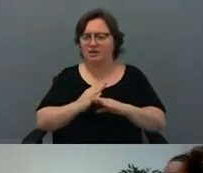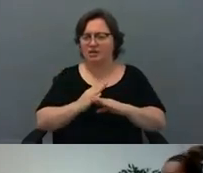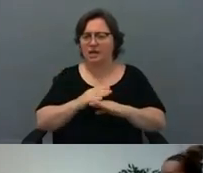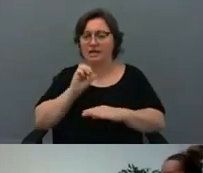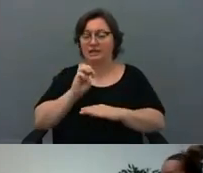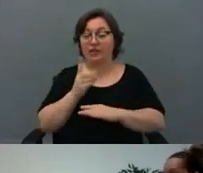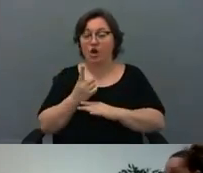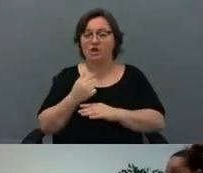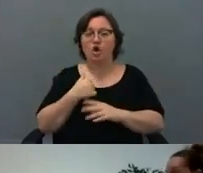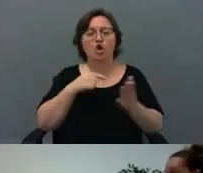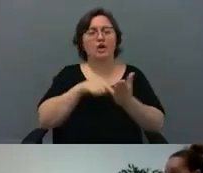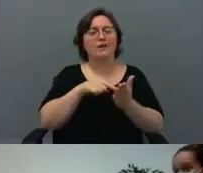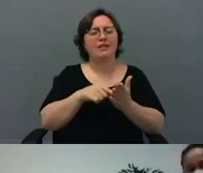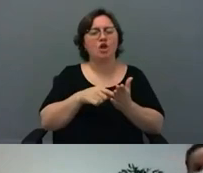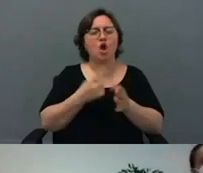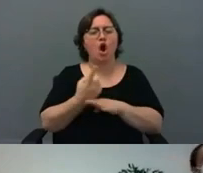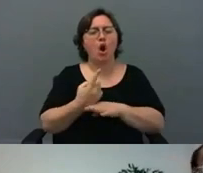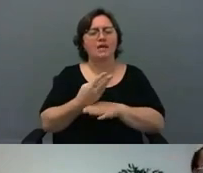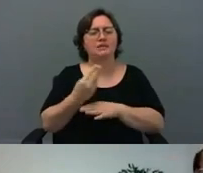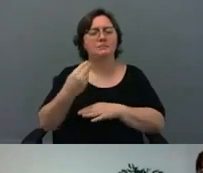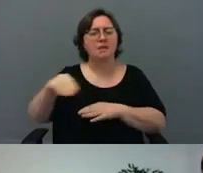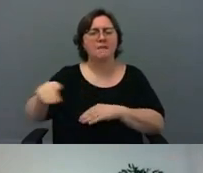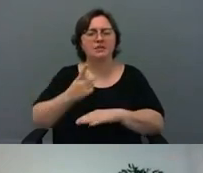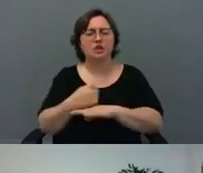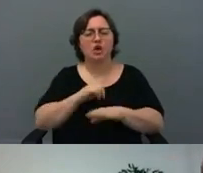¿O tenemos que reivindicar más?